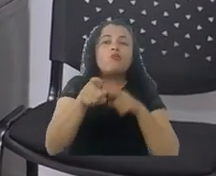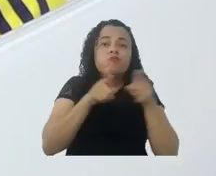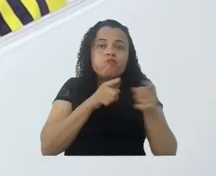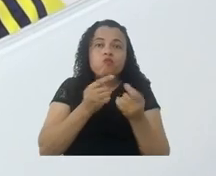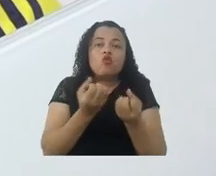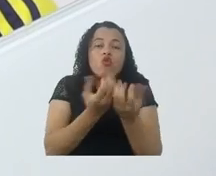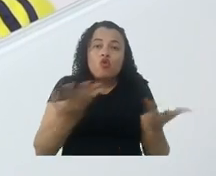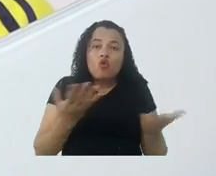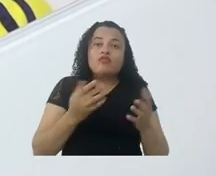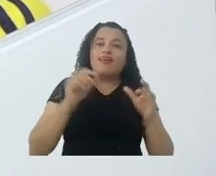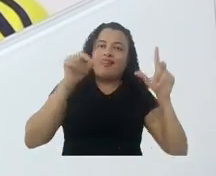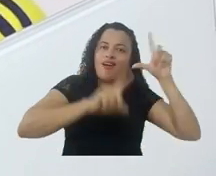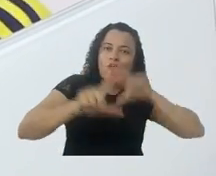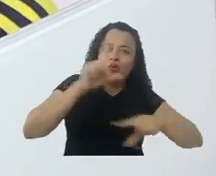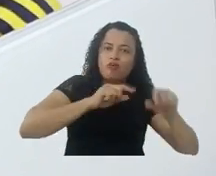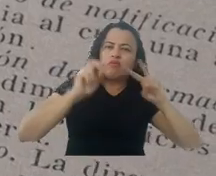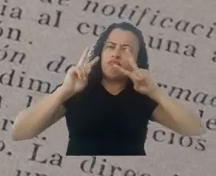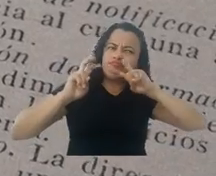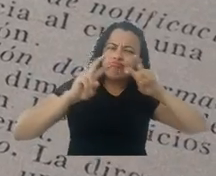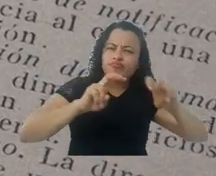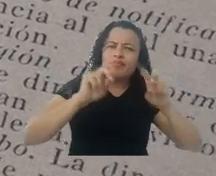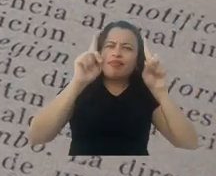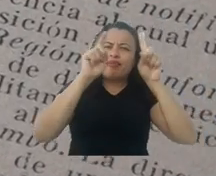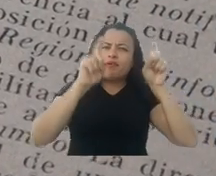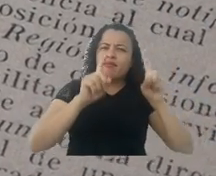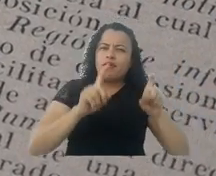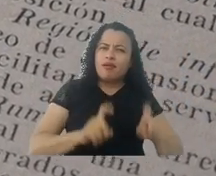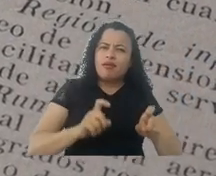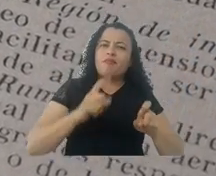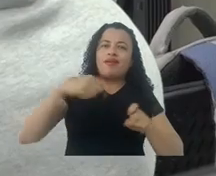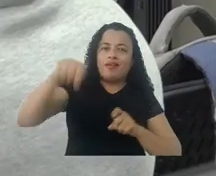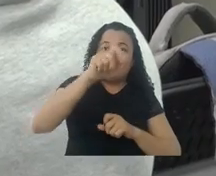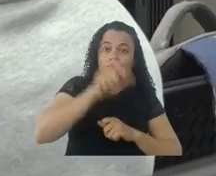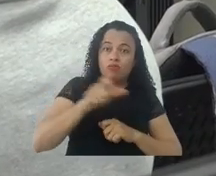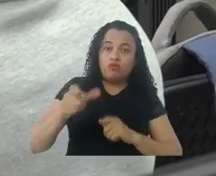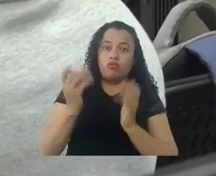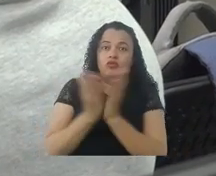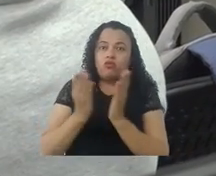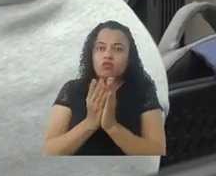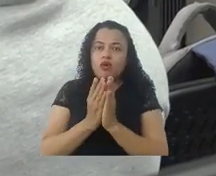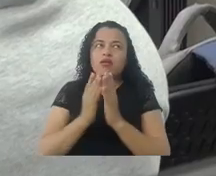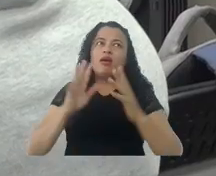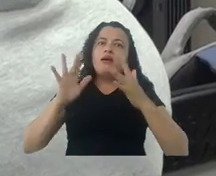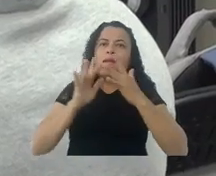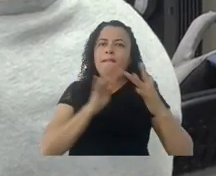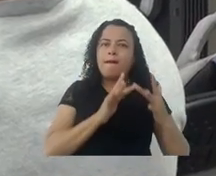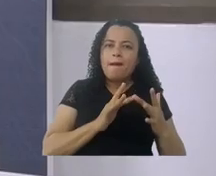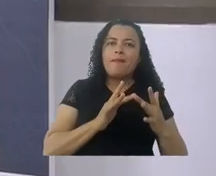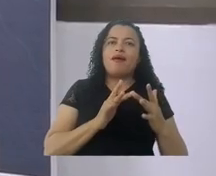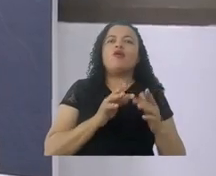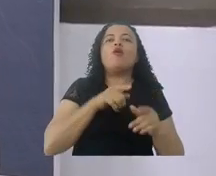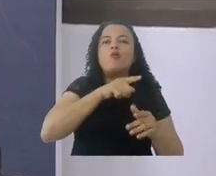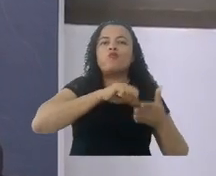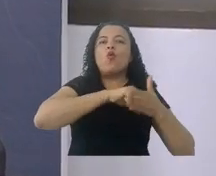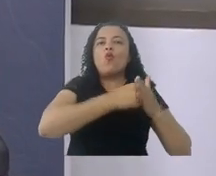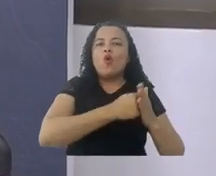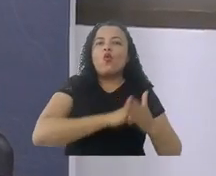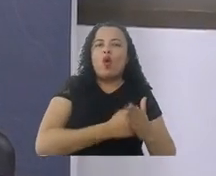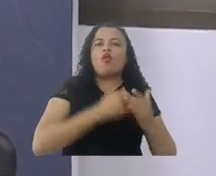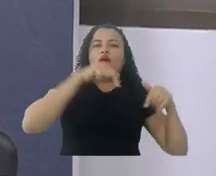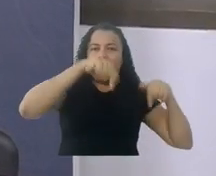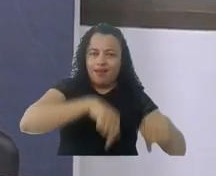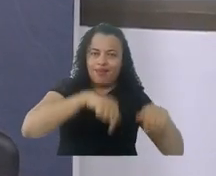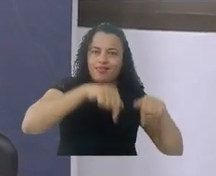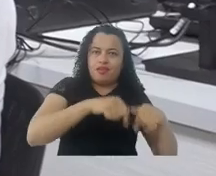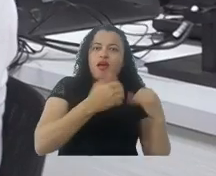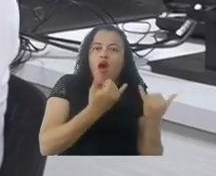aquí en el laboratorio y que sus temáticas de investigación, las temáticas de investigación de los estudiantes, estén conectadas con los repositorios